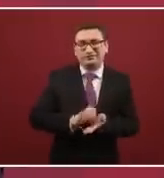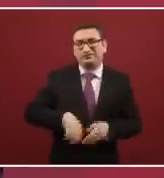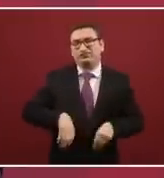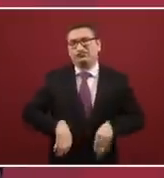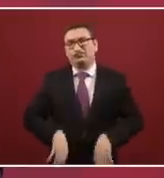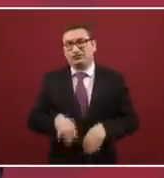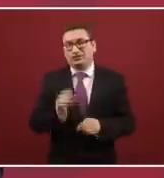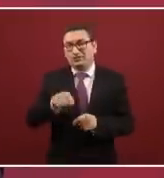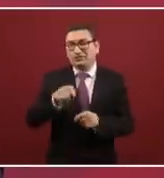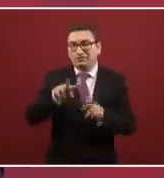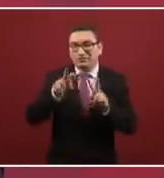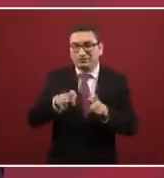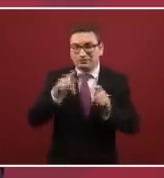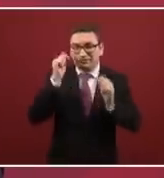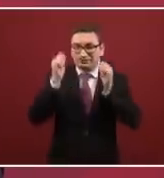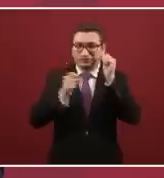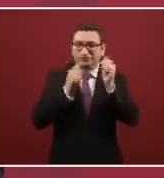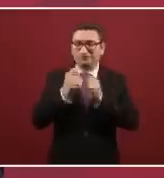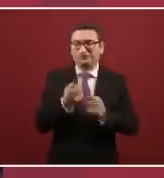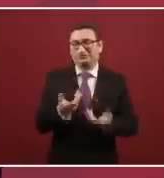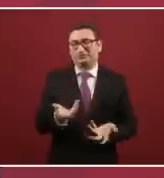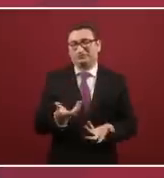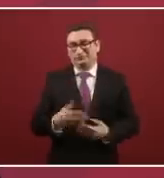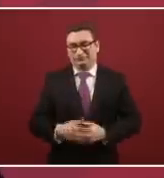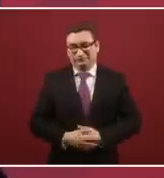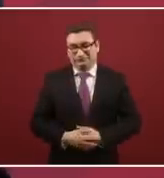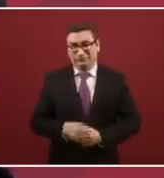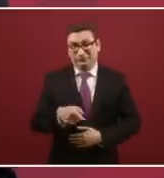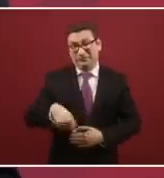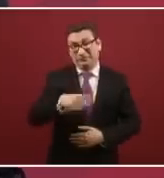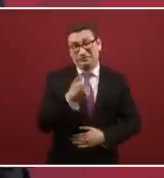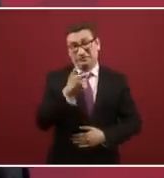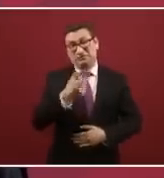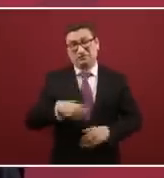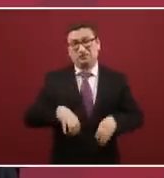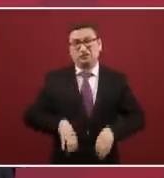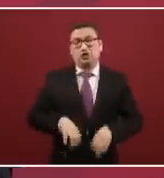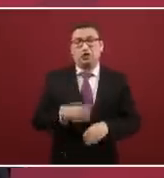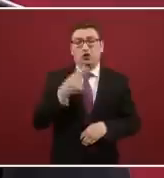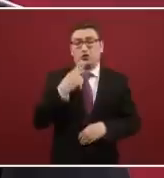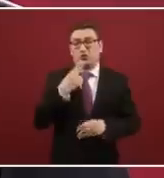del turismo. Se llevaban el dinero al extranjero.